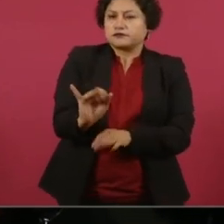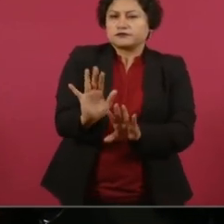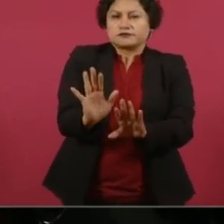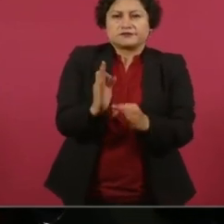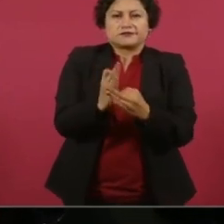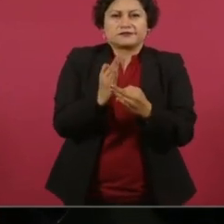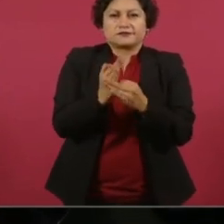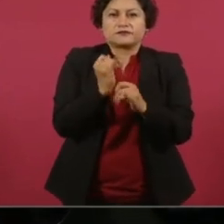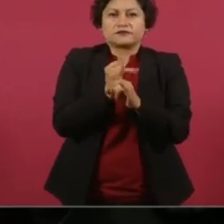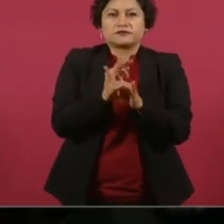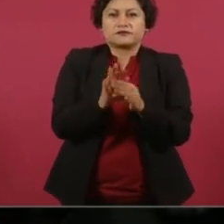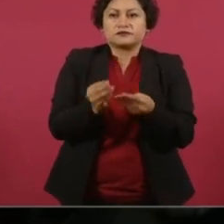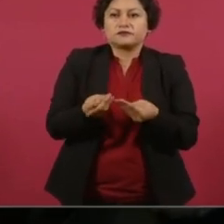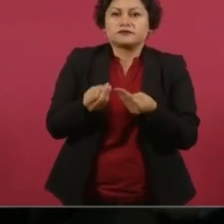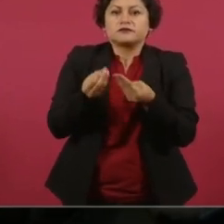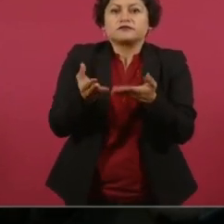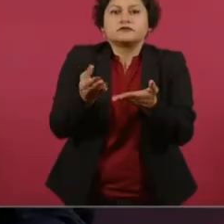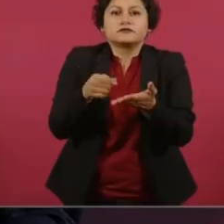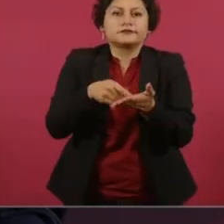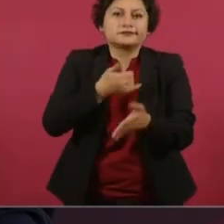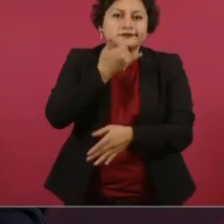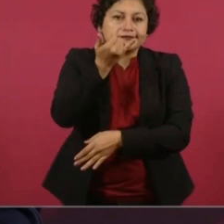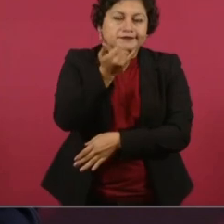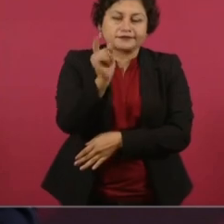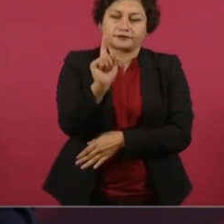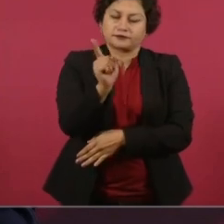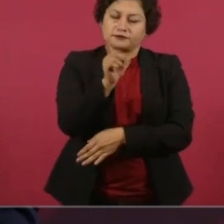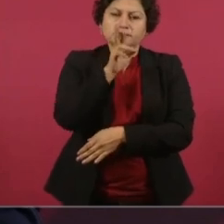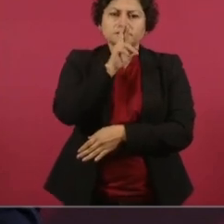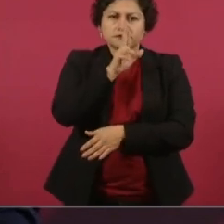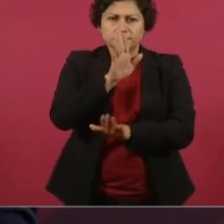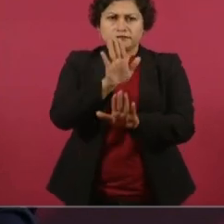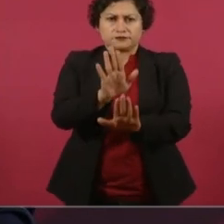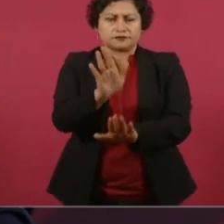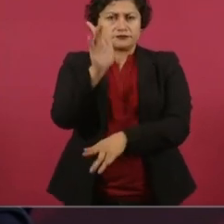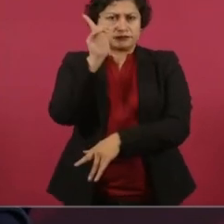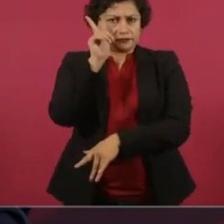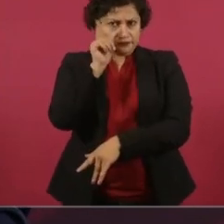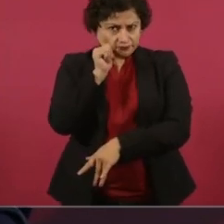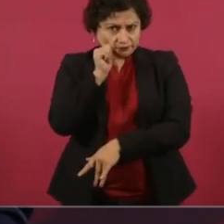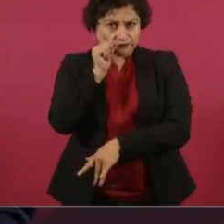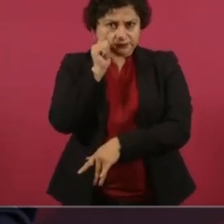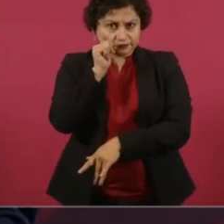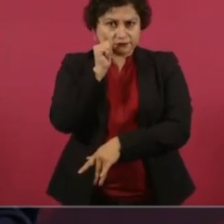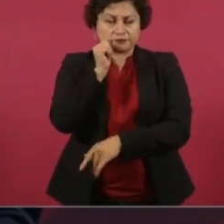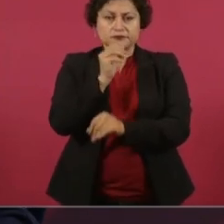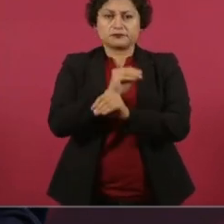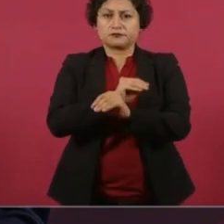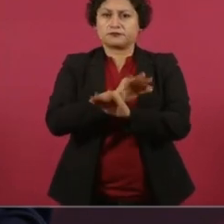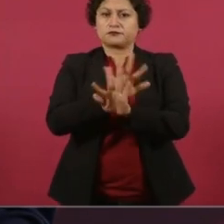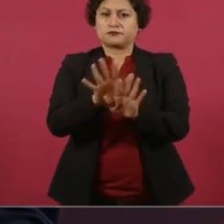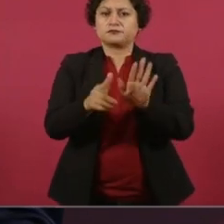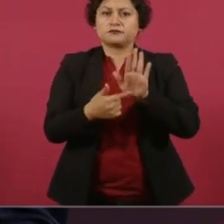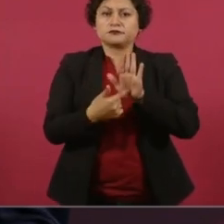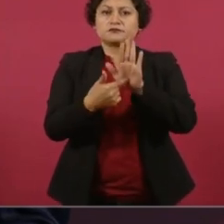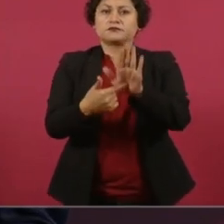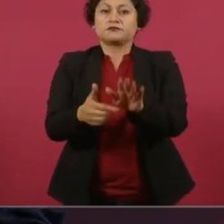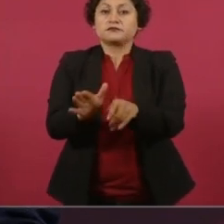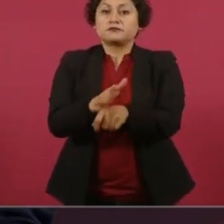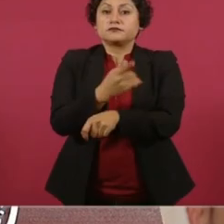que sea imprecisa. Mejor vamos a esperar, porque continúa la